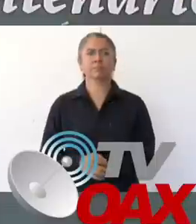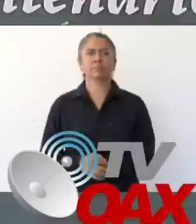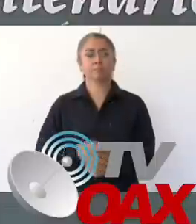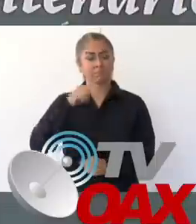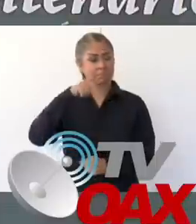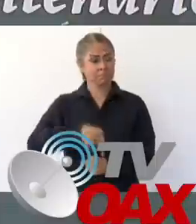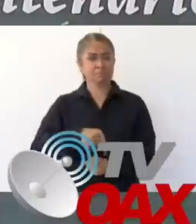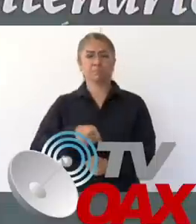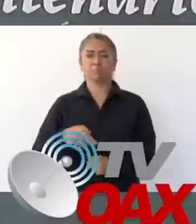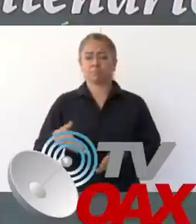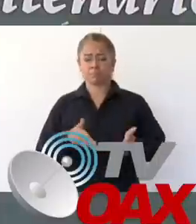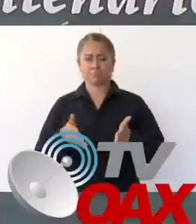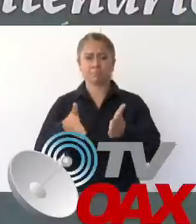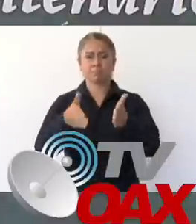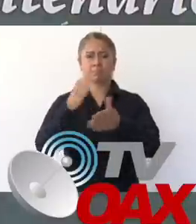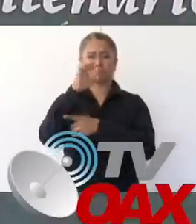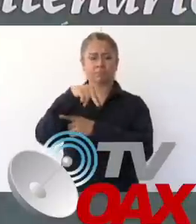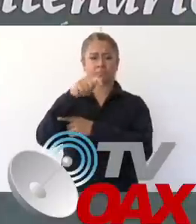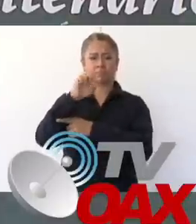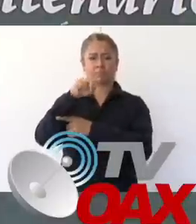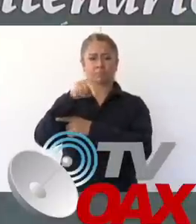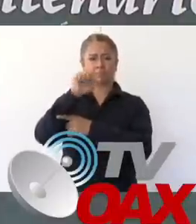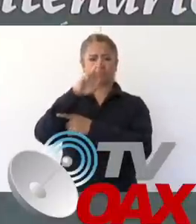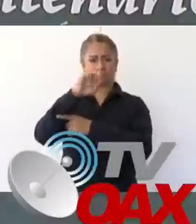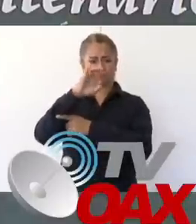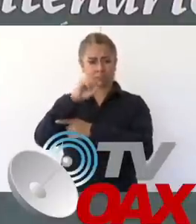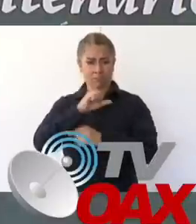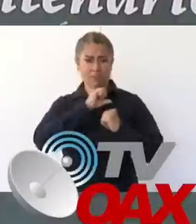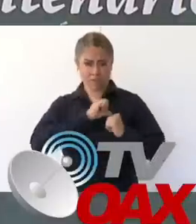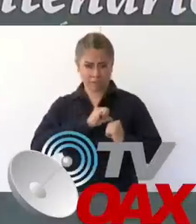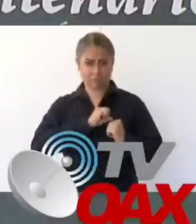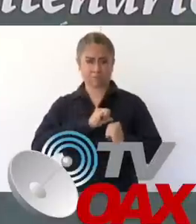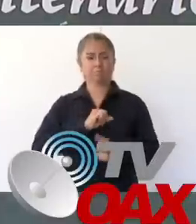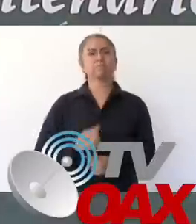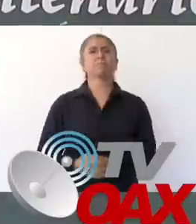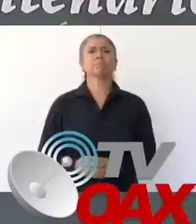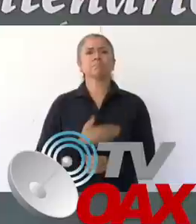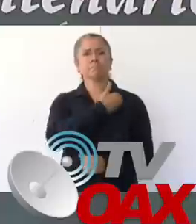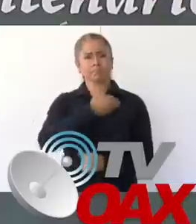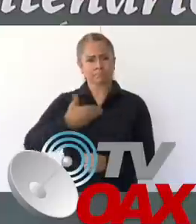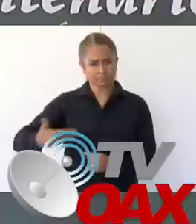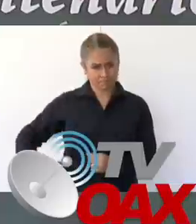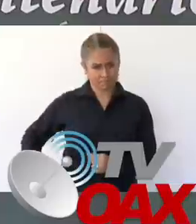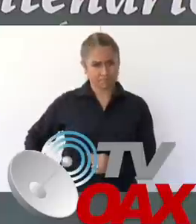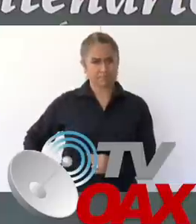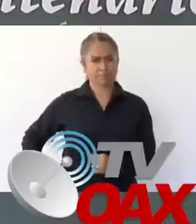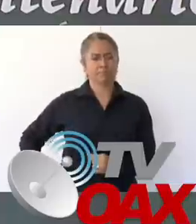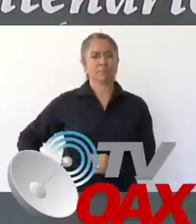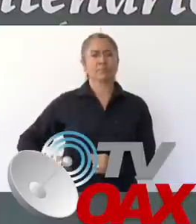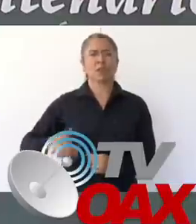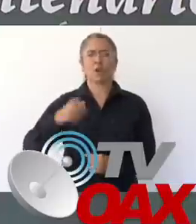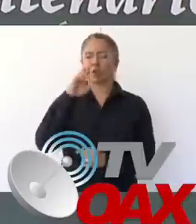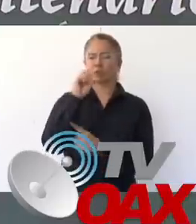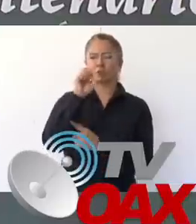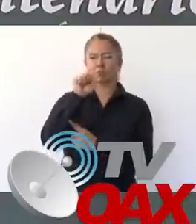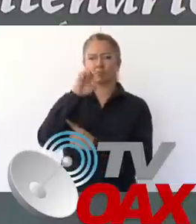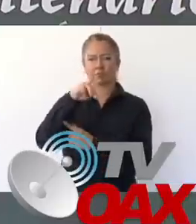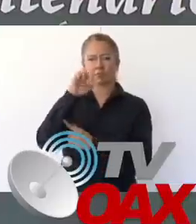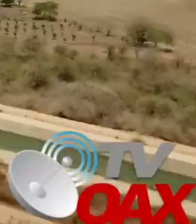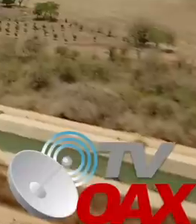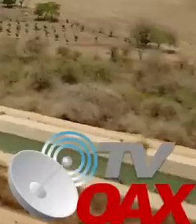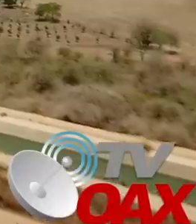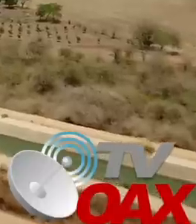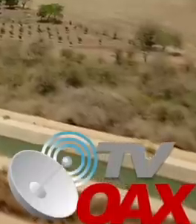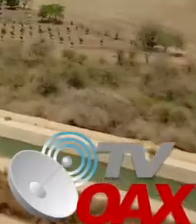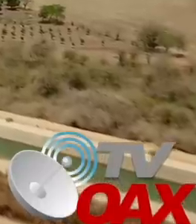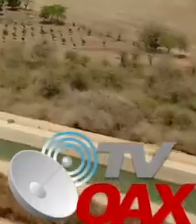El subdirector general de Infraestructura Hidroagrícola, Aarón Mastache Mondragón, a nombre del director general